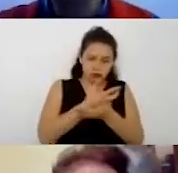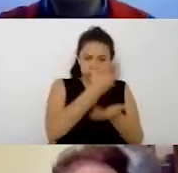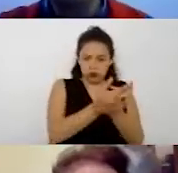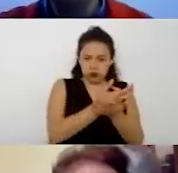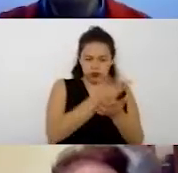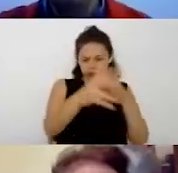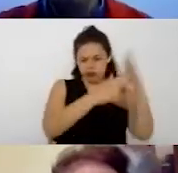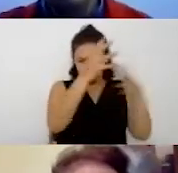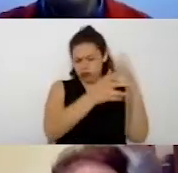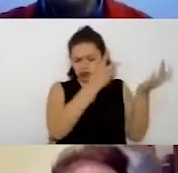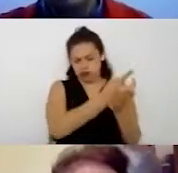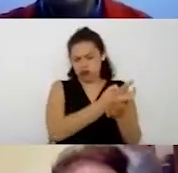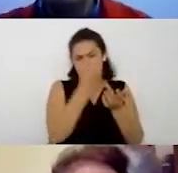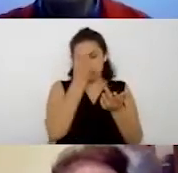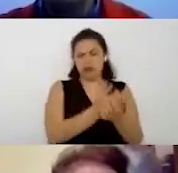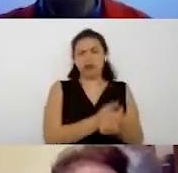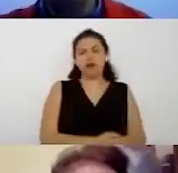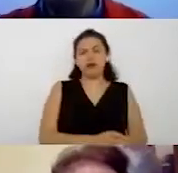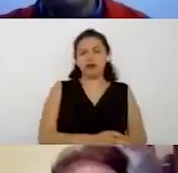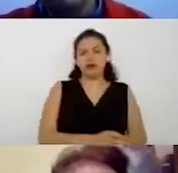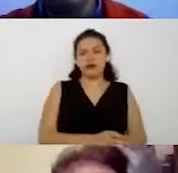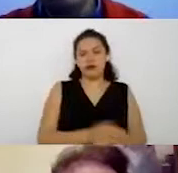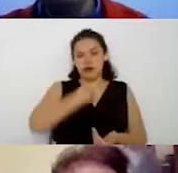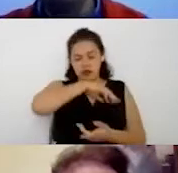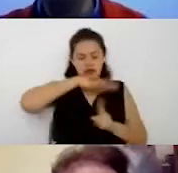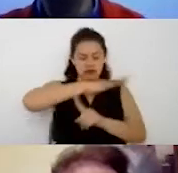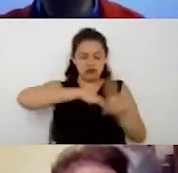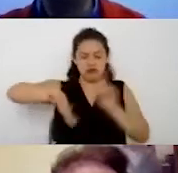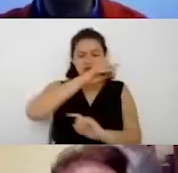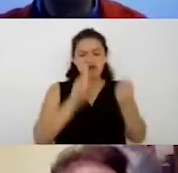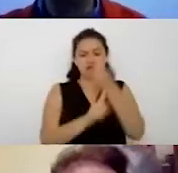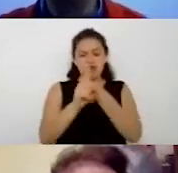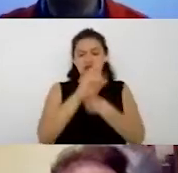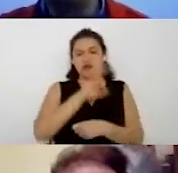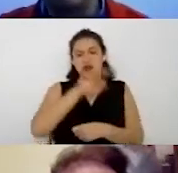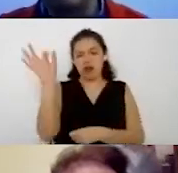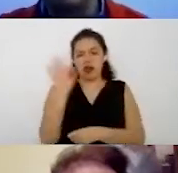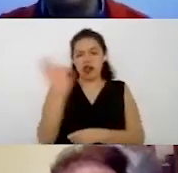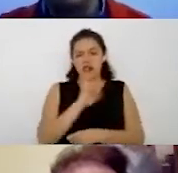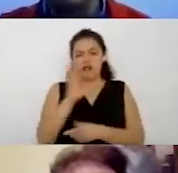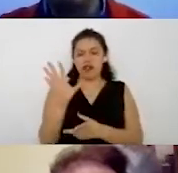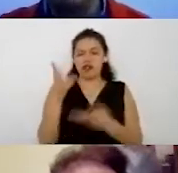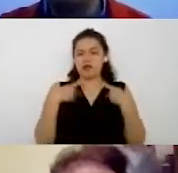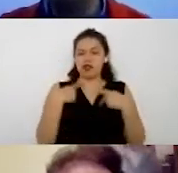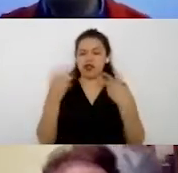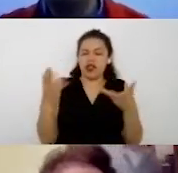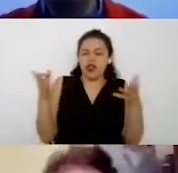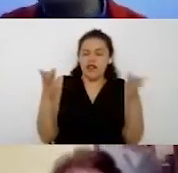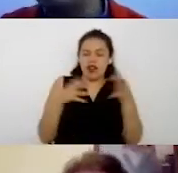no favorable? Podemos empeorar la situación. ¿Por qué? Porque a lo mejor la víctima puede caer en una hipotermia, porque